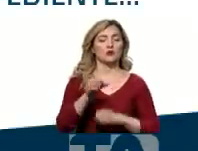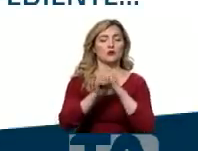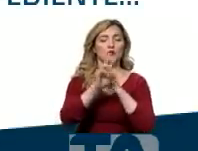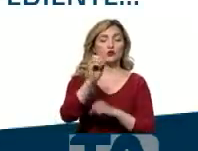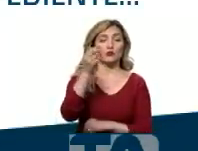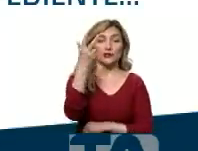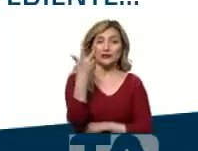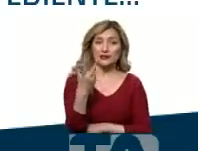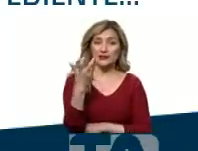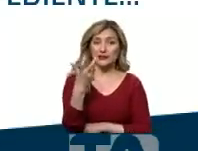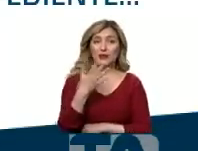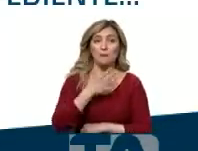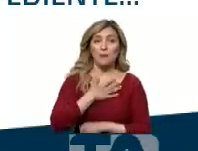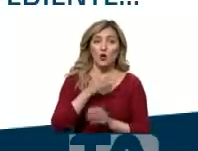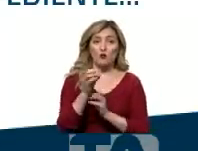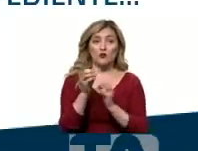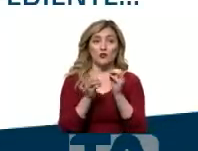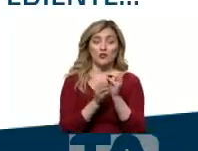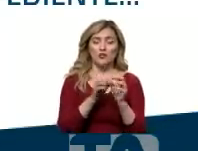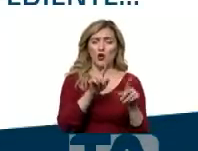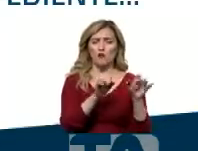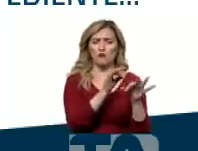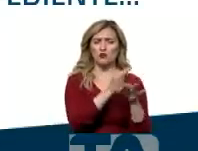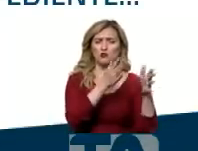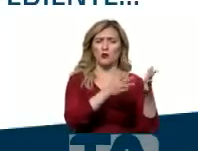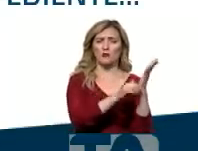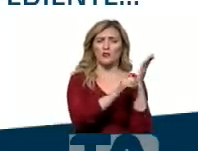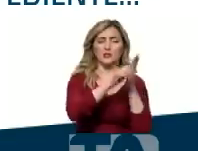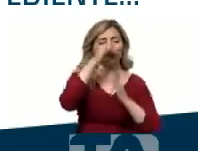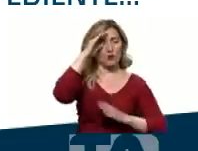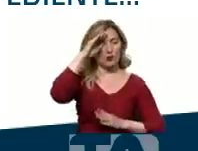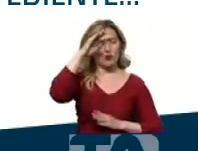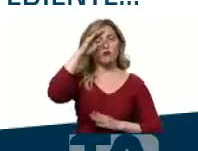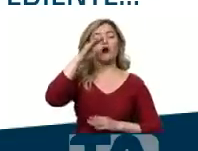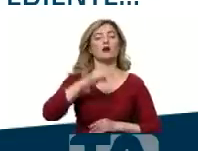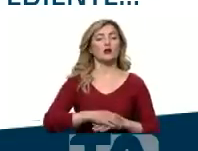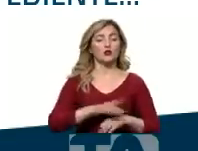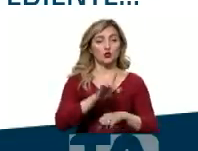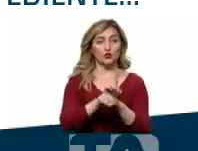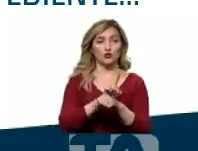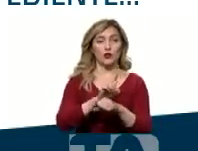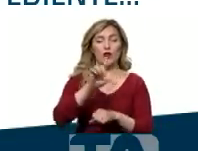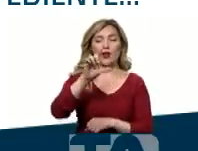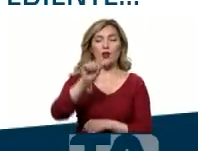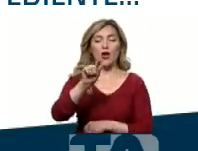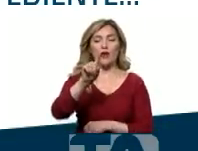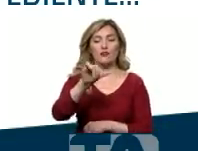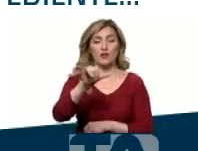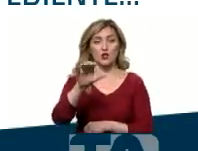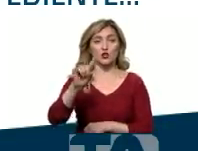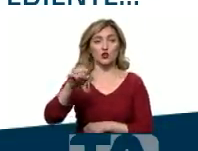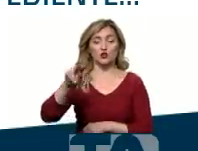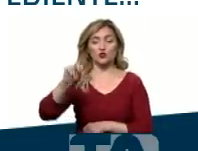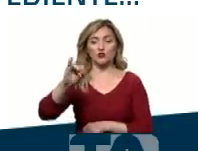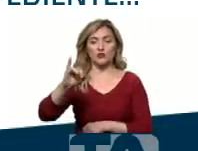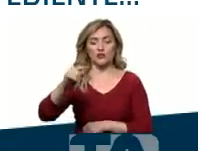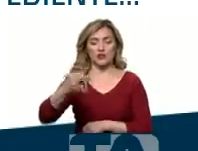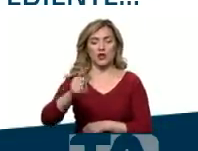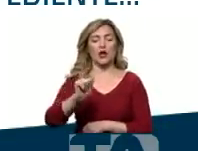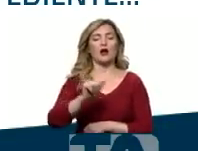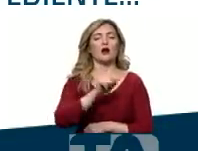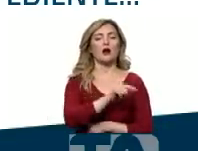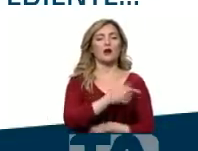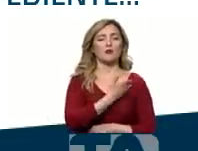año 2013 llegaron a mi despacho varios funcionarios del Ministerio del Interior, como la doctora Lady Zúñiga, de la Presidencia, el doctor Carlos